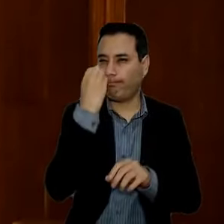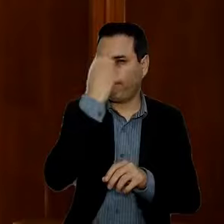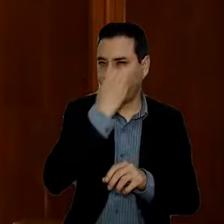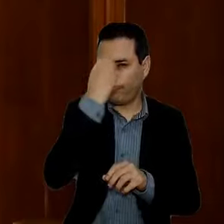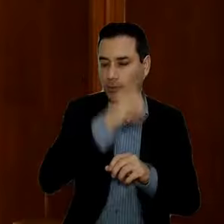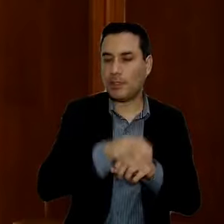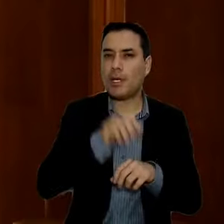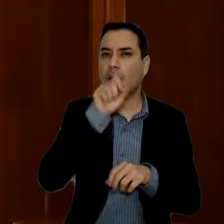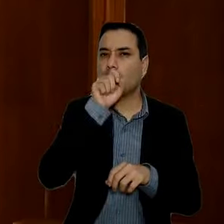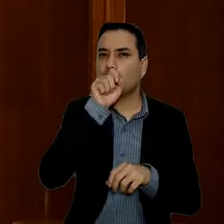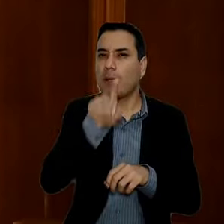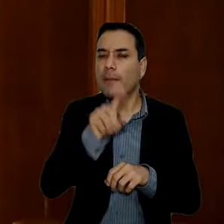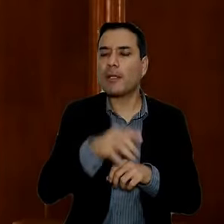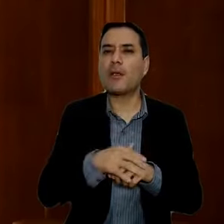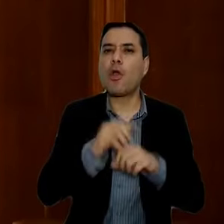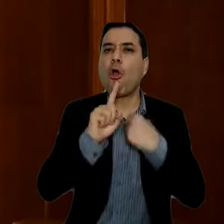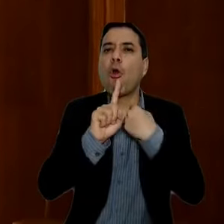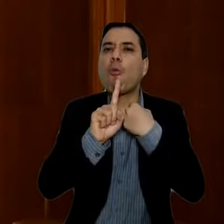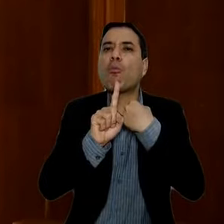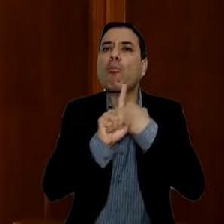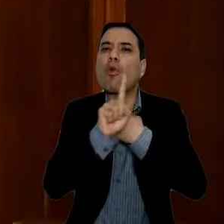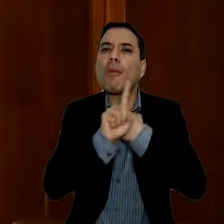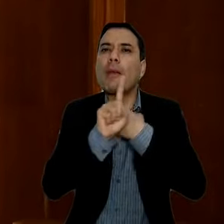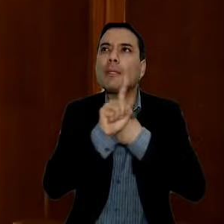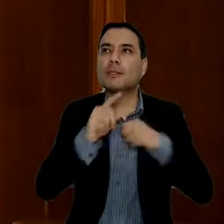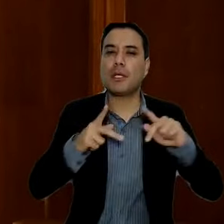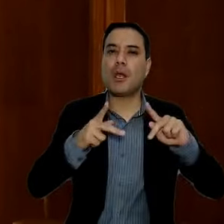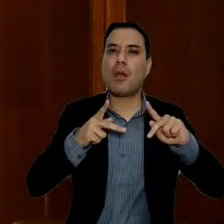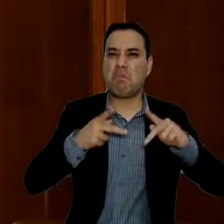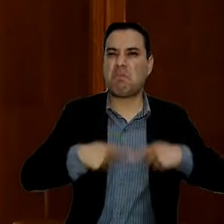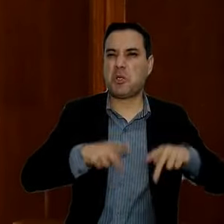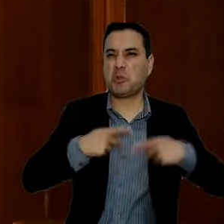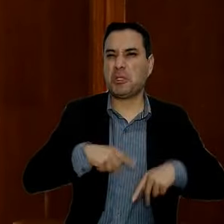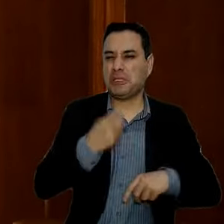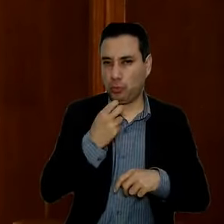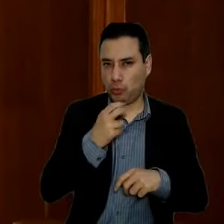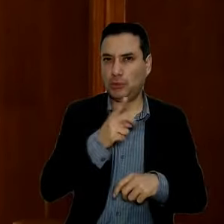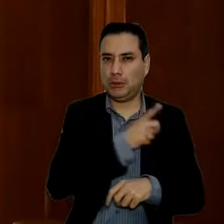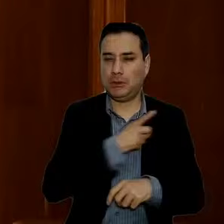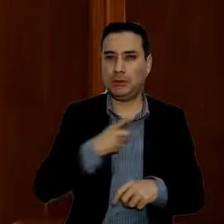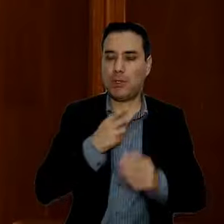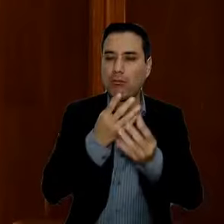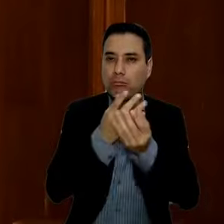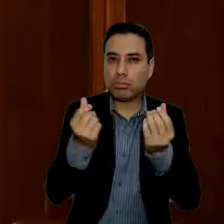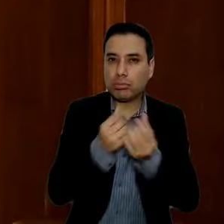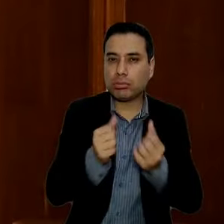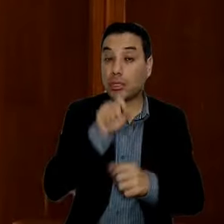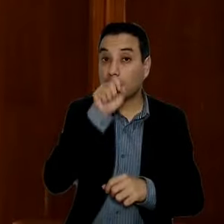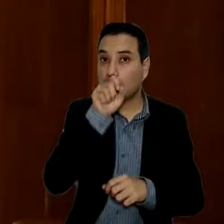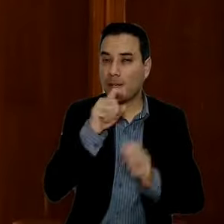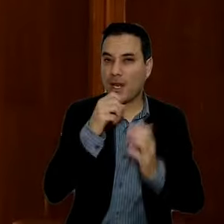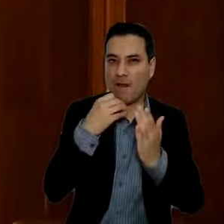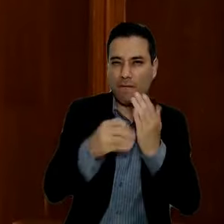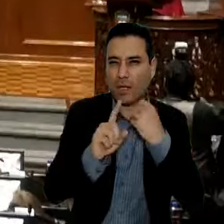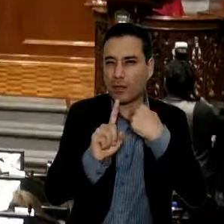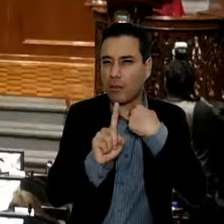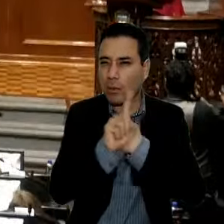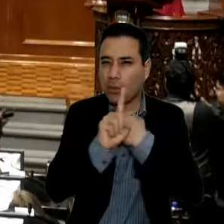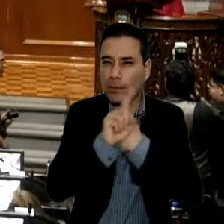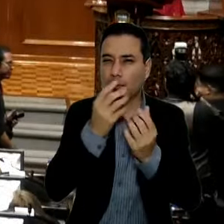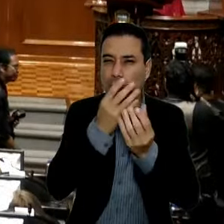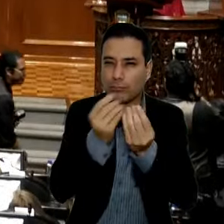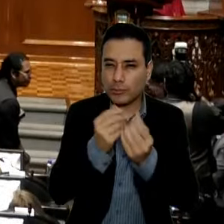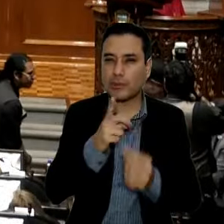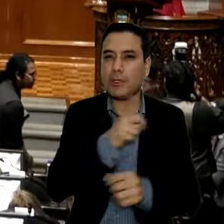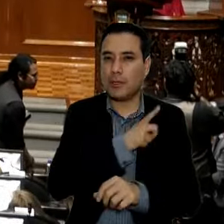afectan a nuestras poblaciones vulnerables y Buscar soluciones a los desafíos pendientes maestro